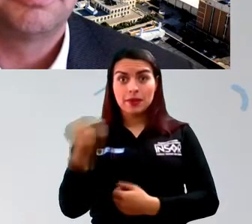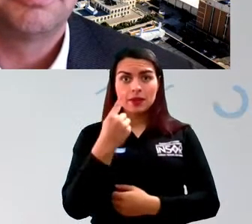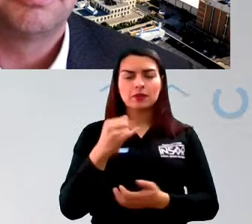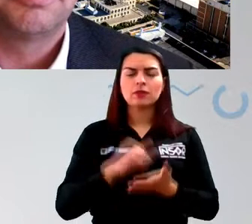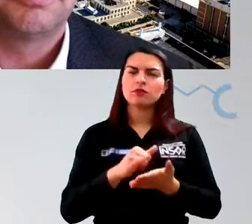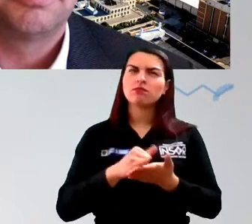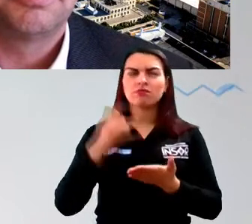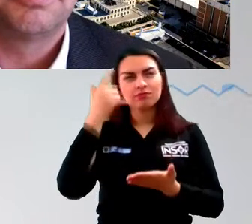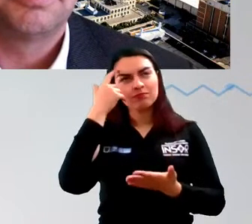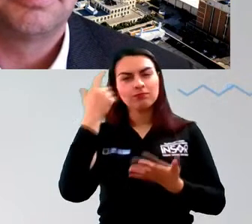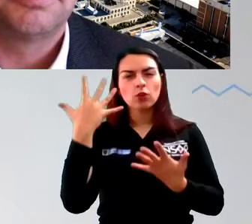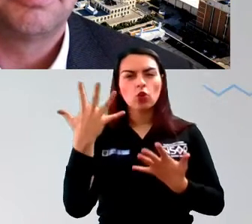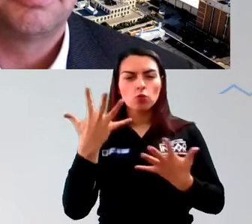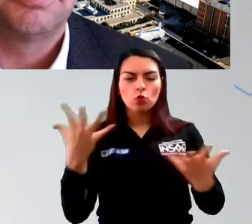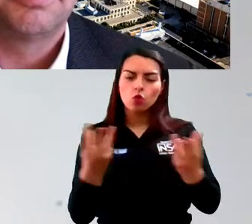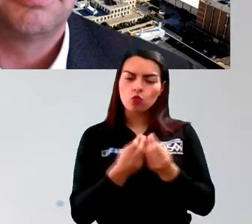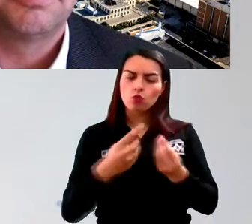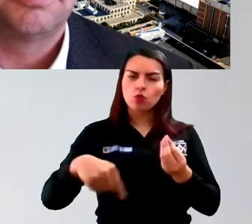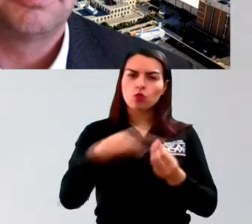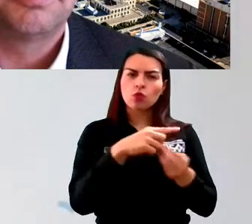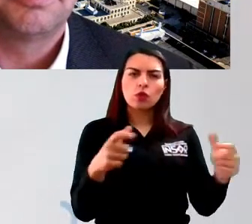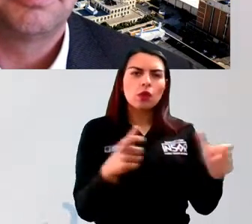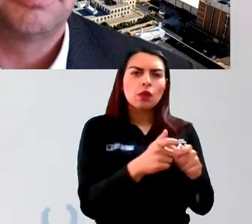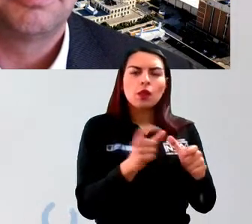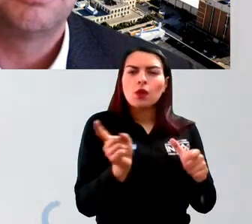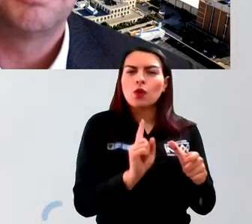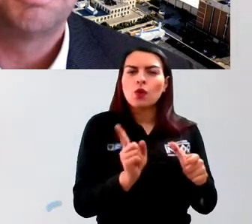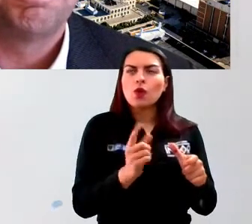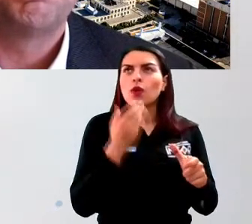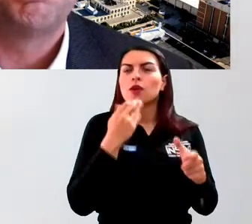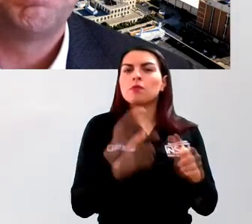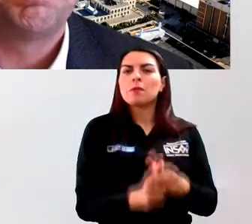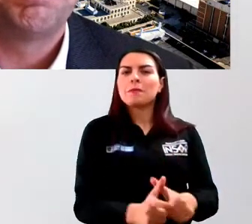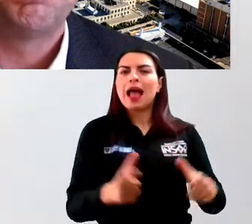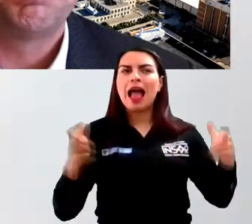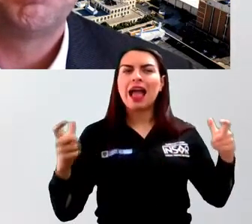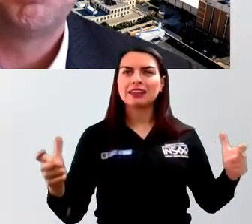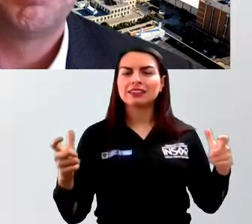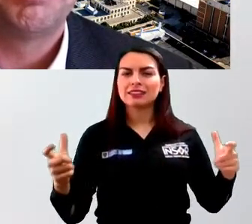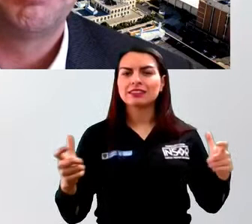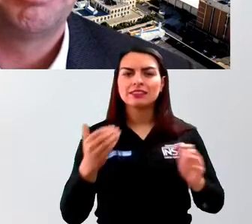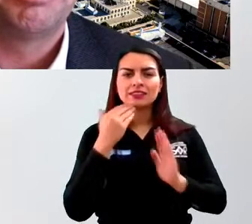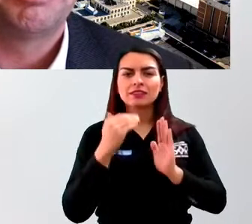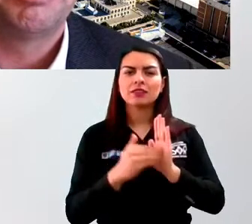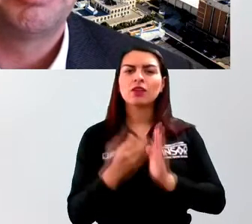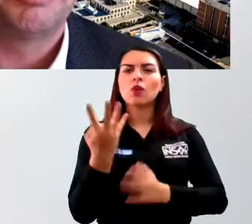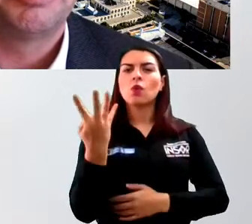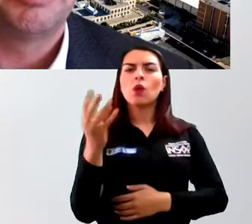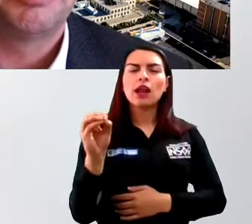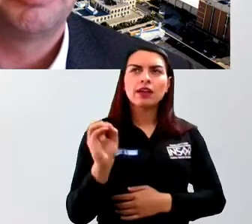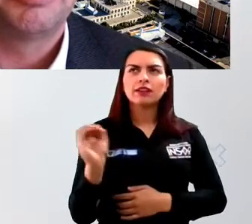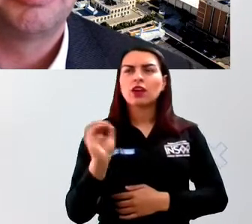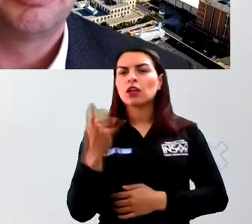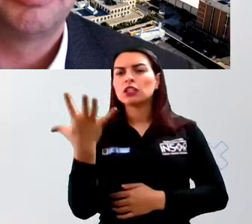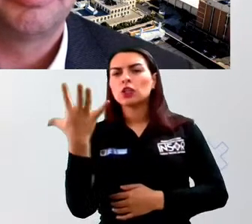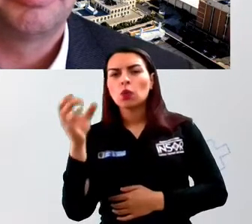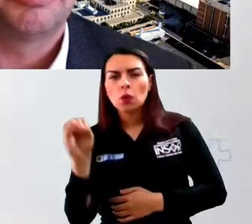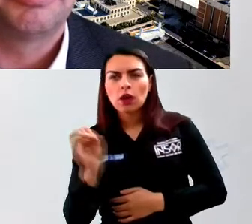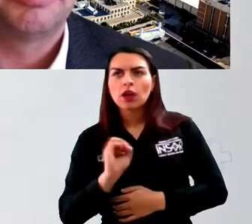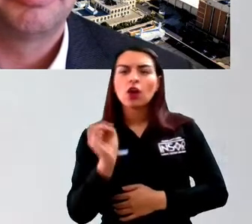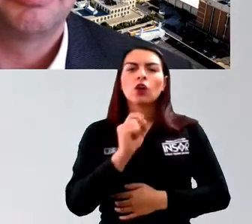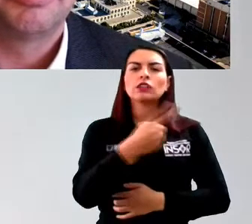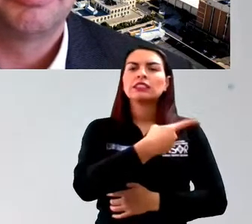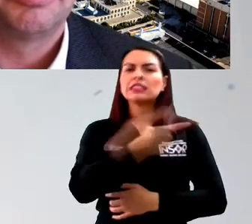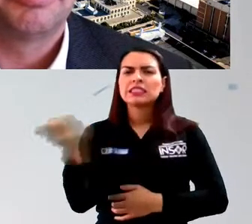trabajamos no es pequeño? Si tenemos grupos de 40, 50, 100